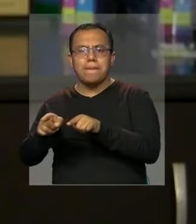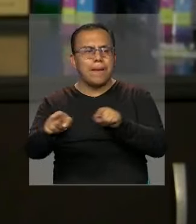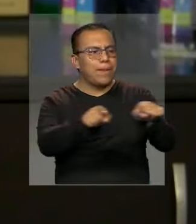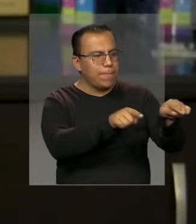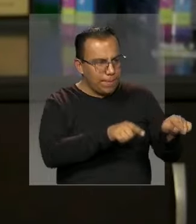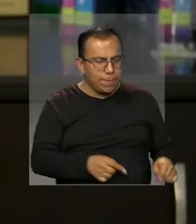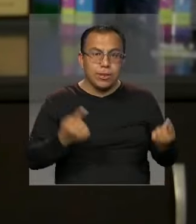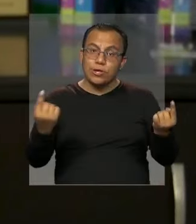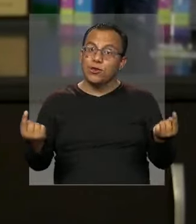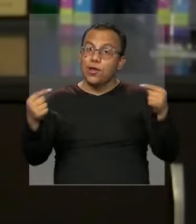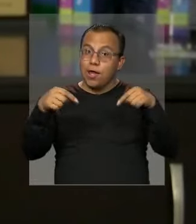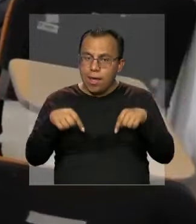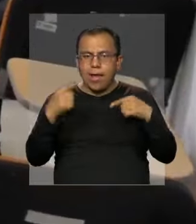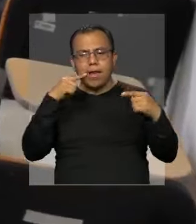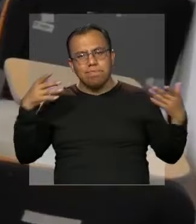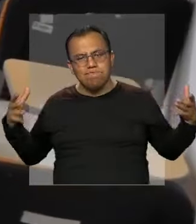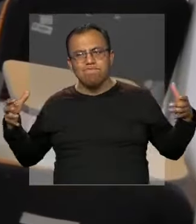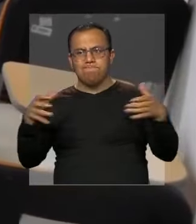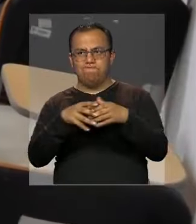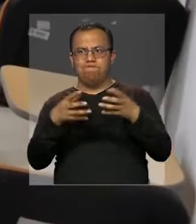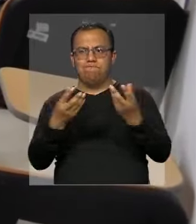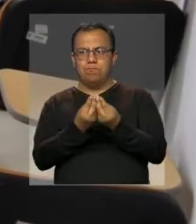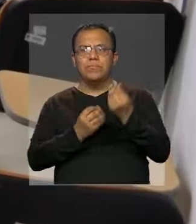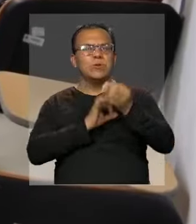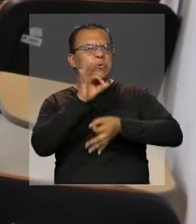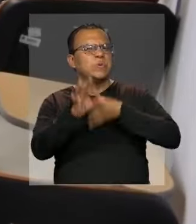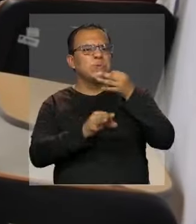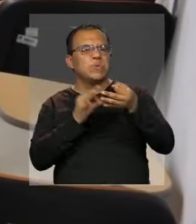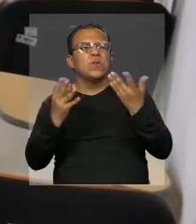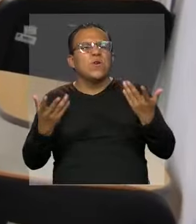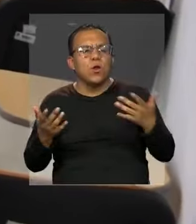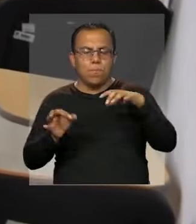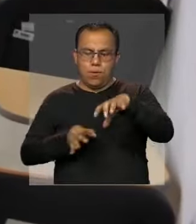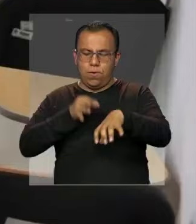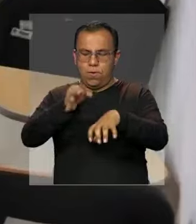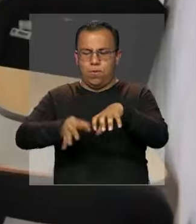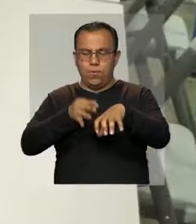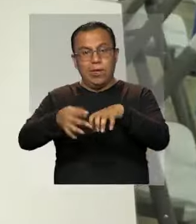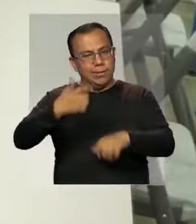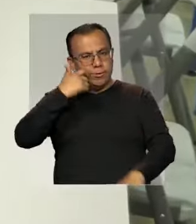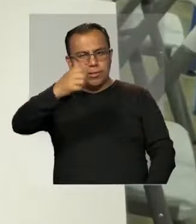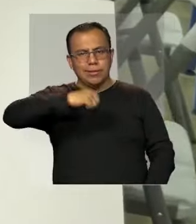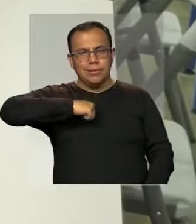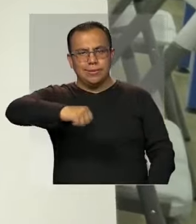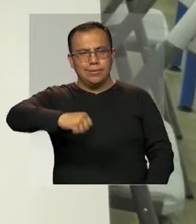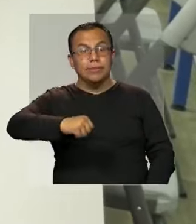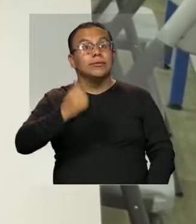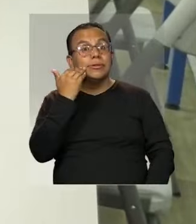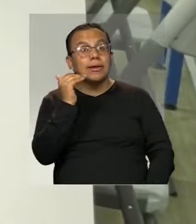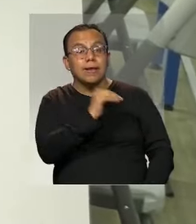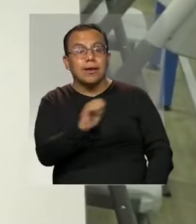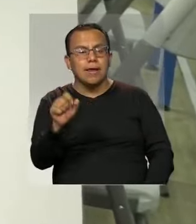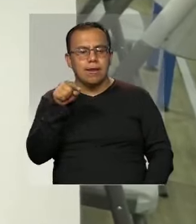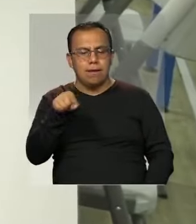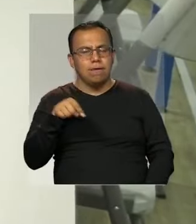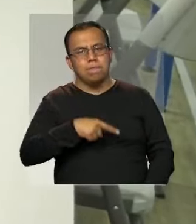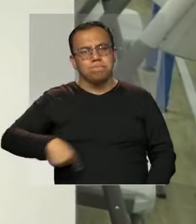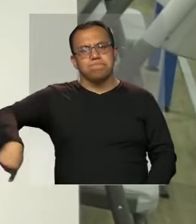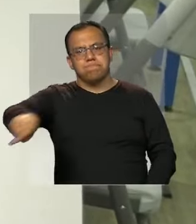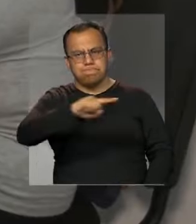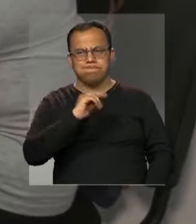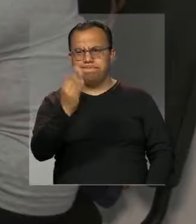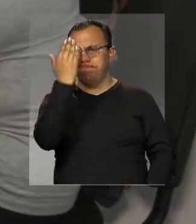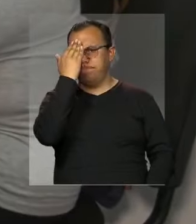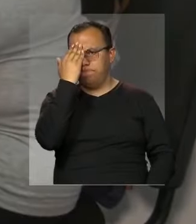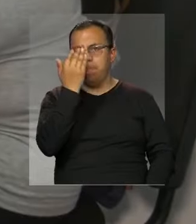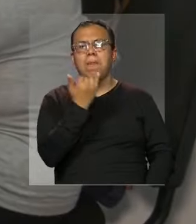y volvernos a enfocar en unas manzanas que tengan un enfoque de derechos, que las mujeres que están ahí sepan que